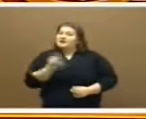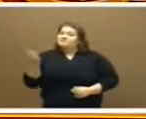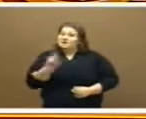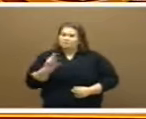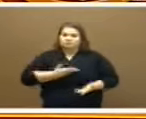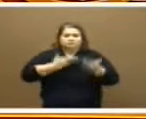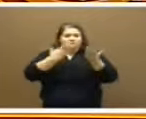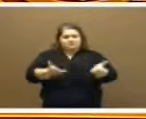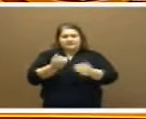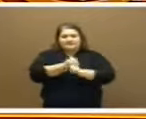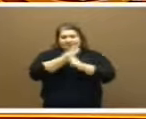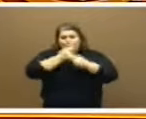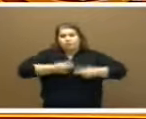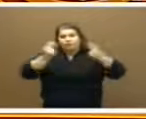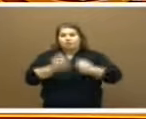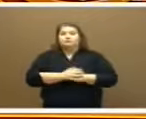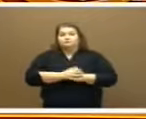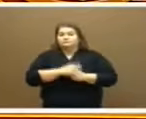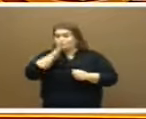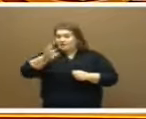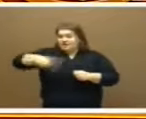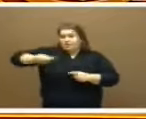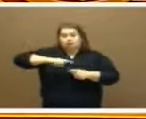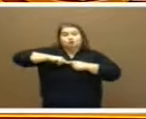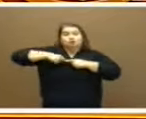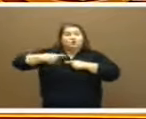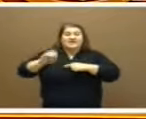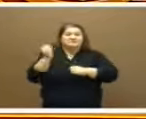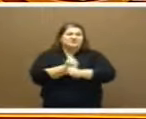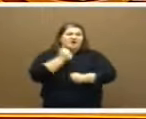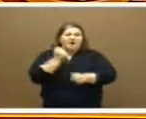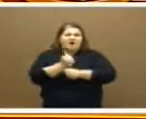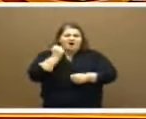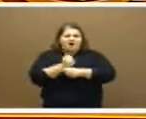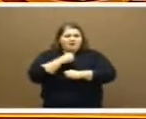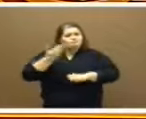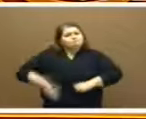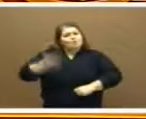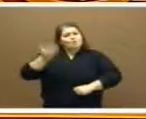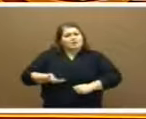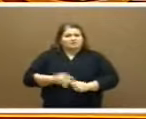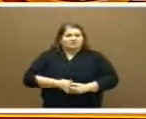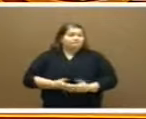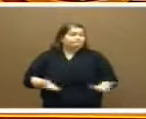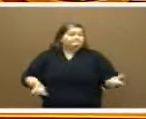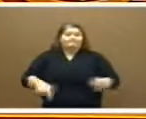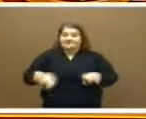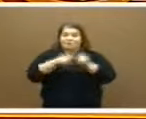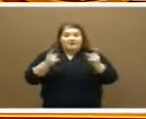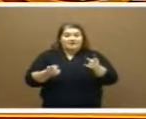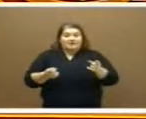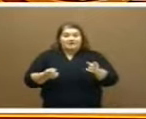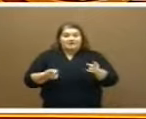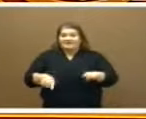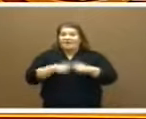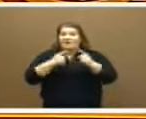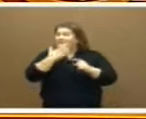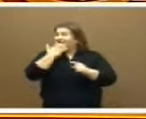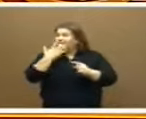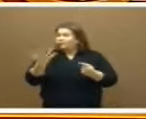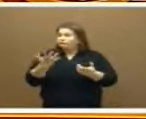empleados públicos que diariamente realizan una labor importantísima. Da igual la relación